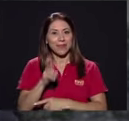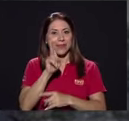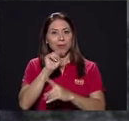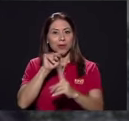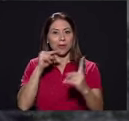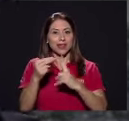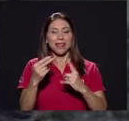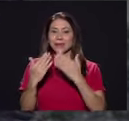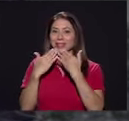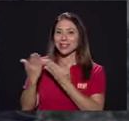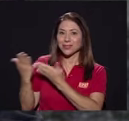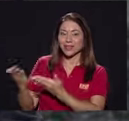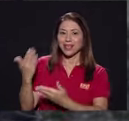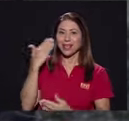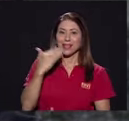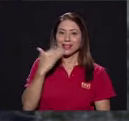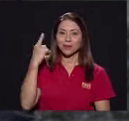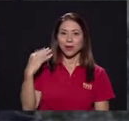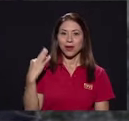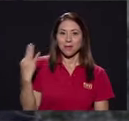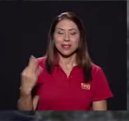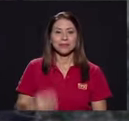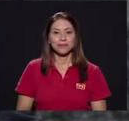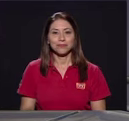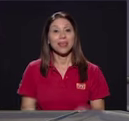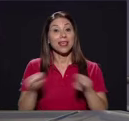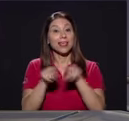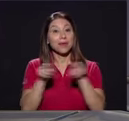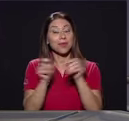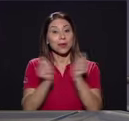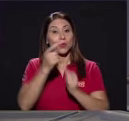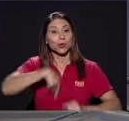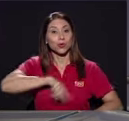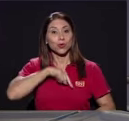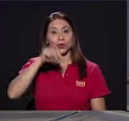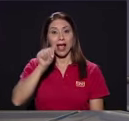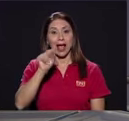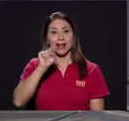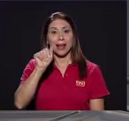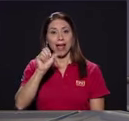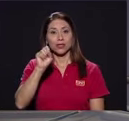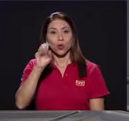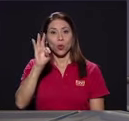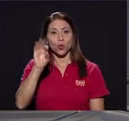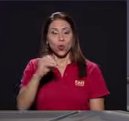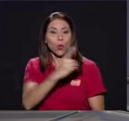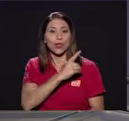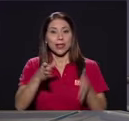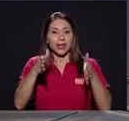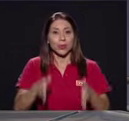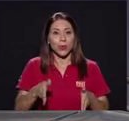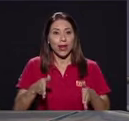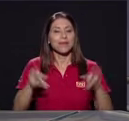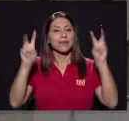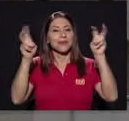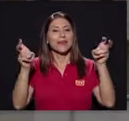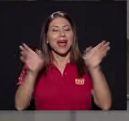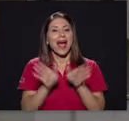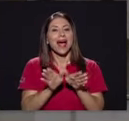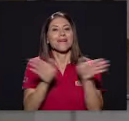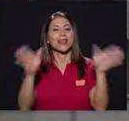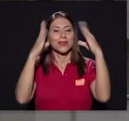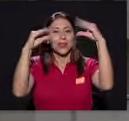a Una Mirada. Muchas gracias, Maribel. Muchas gracias por la invitación. Y además está con nosotros Susana Soto González, quien es la directora de